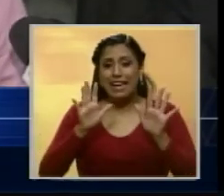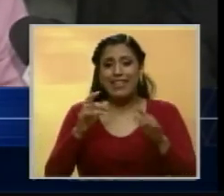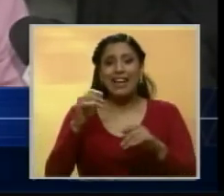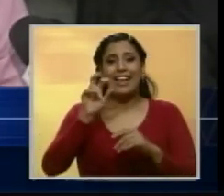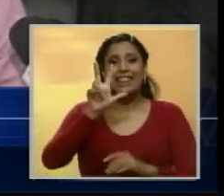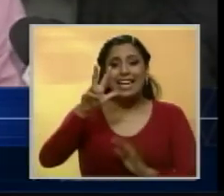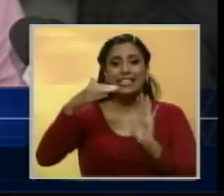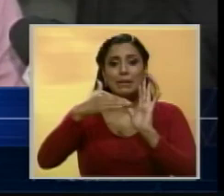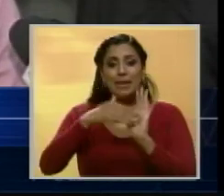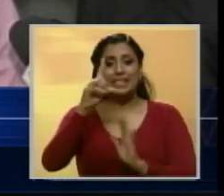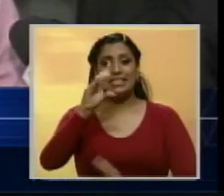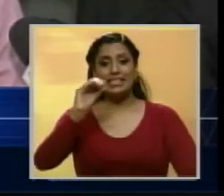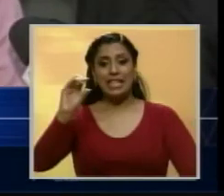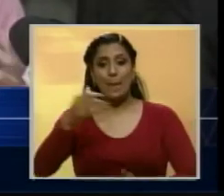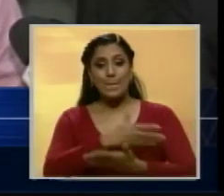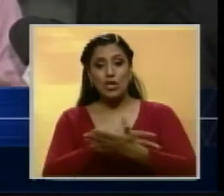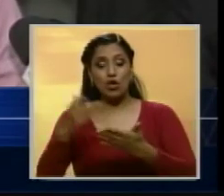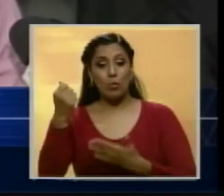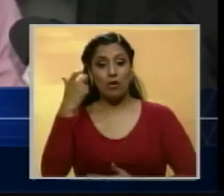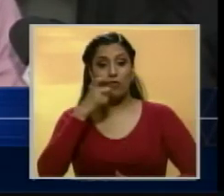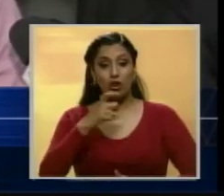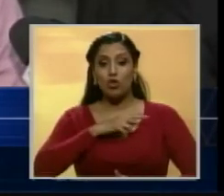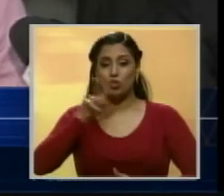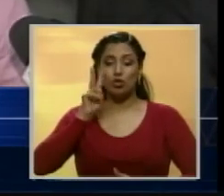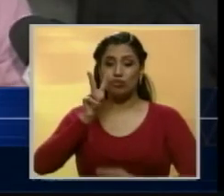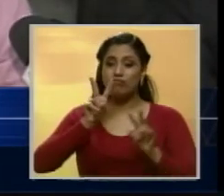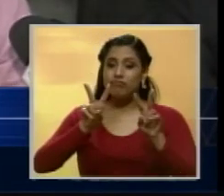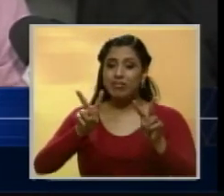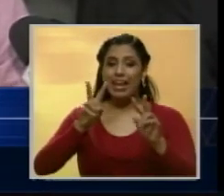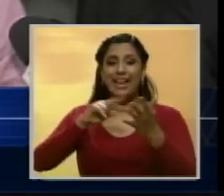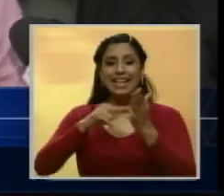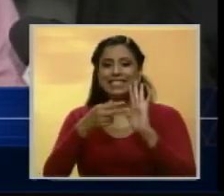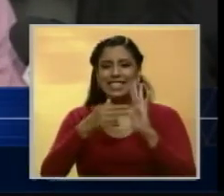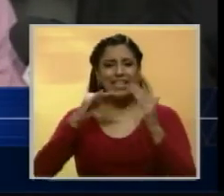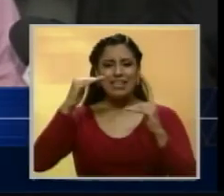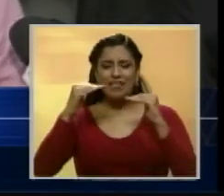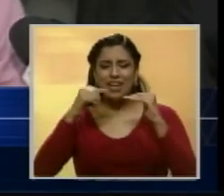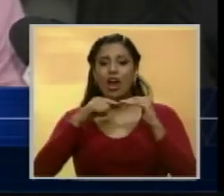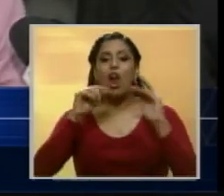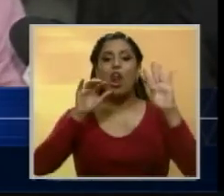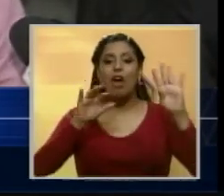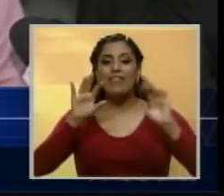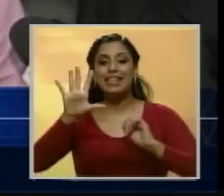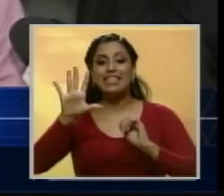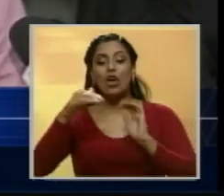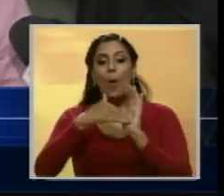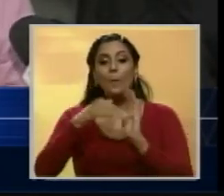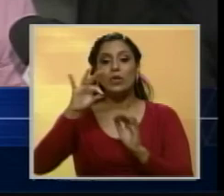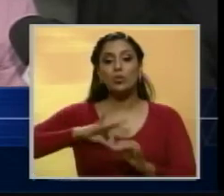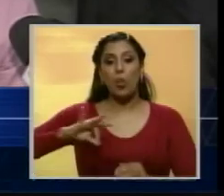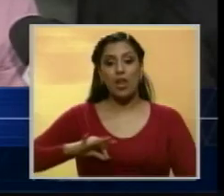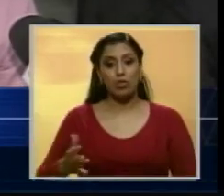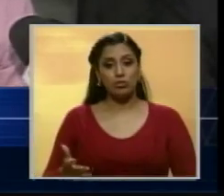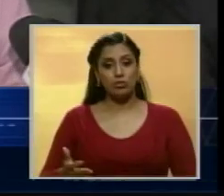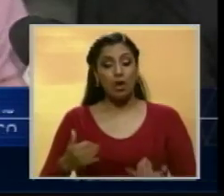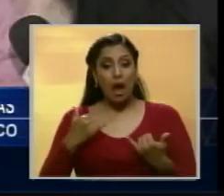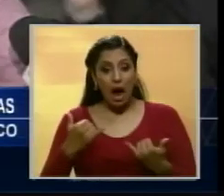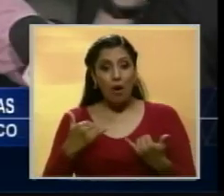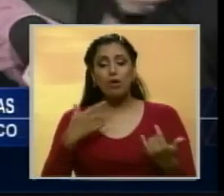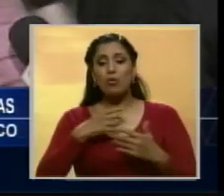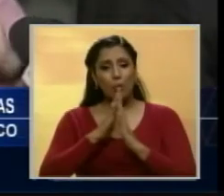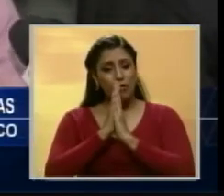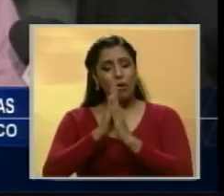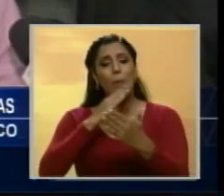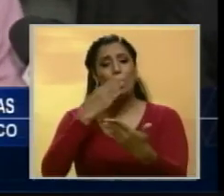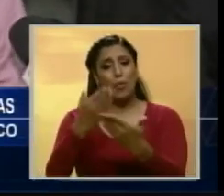que 3.100 millones de bolívares, según nuestras estimaciones, que es el equivalente a unos 95.000 salarios. Gudiño propone hacer un cambio